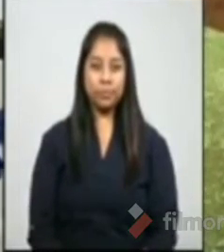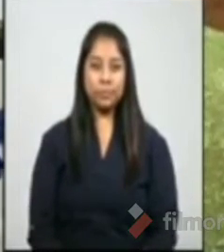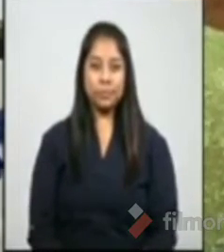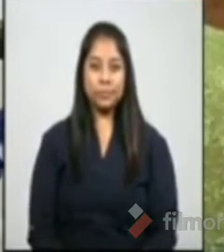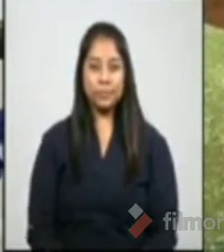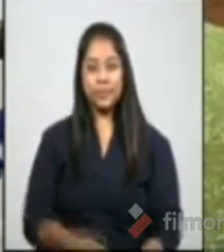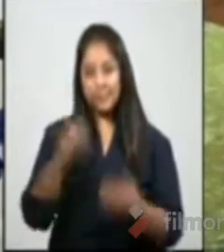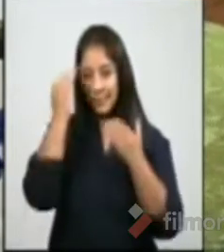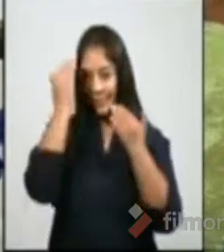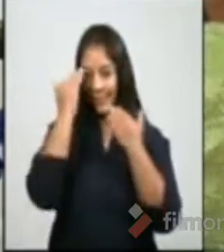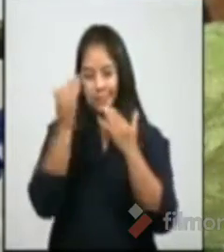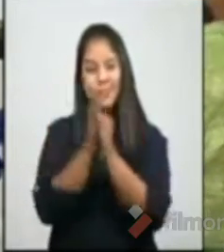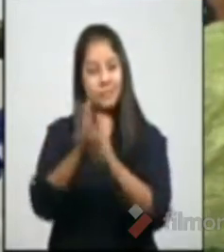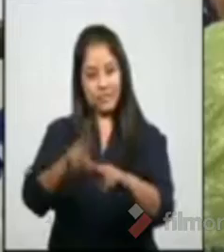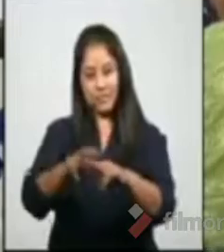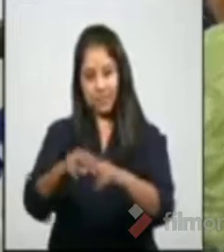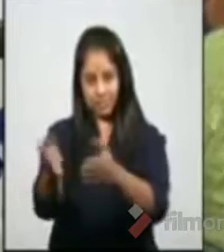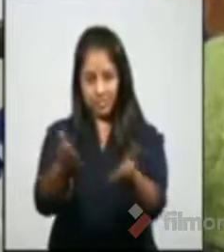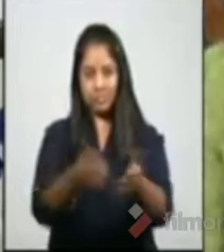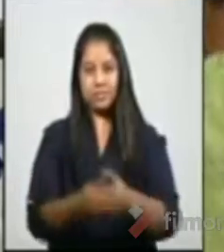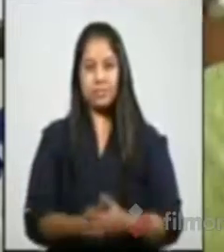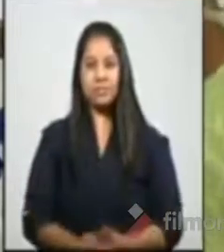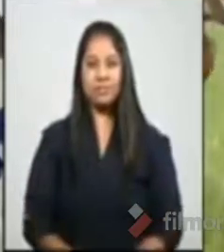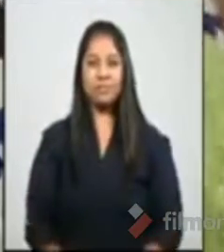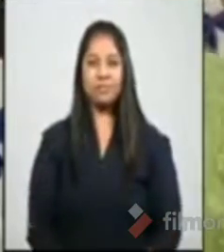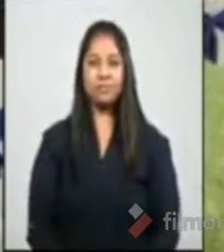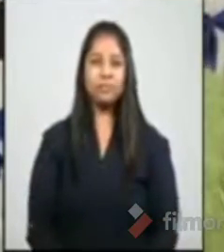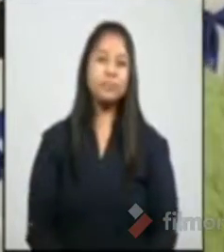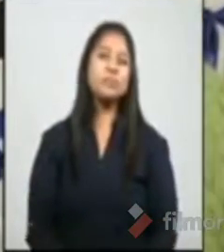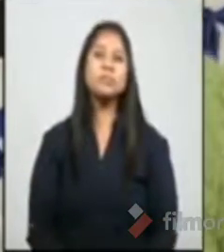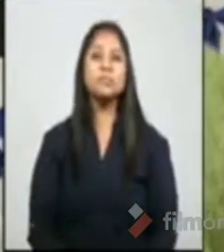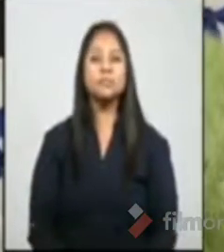Muchas gracias, siéntese, por favor.